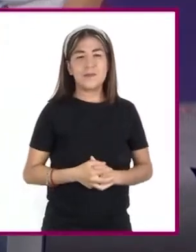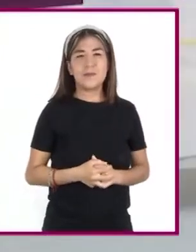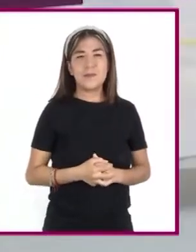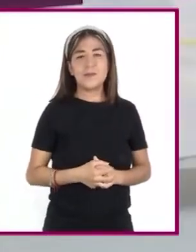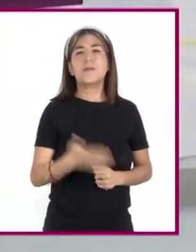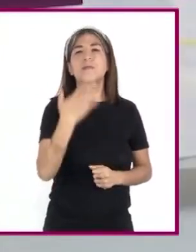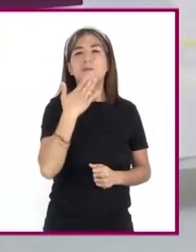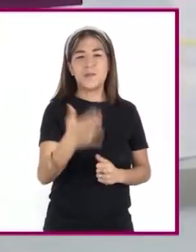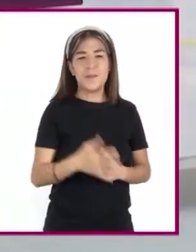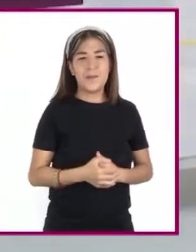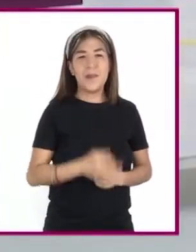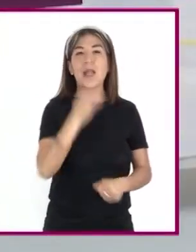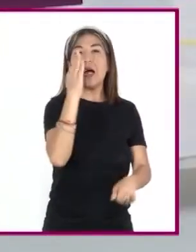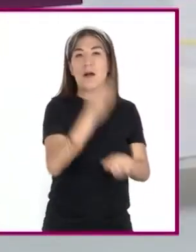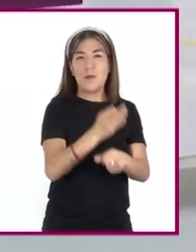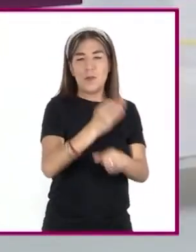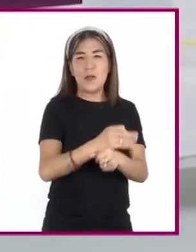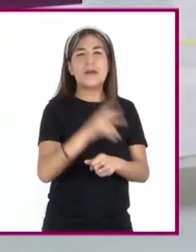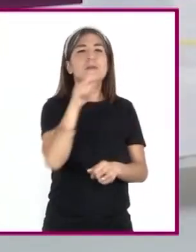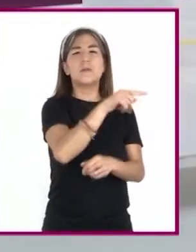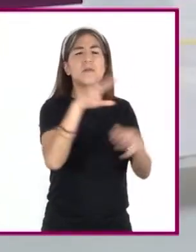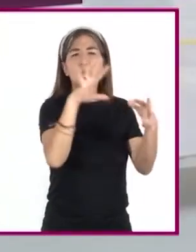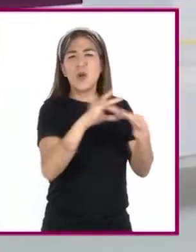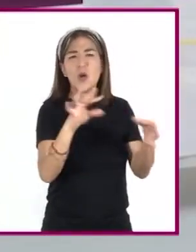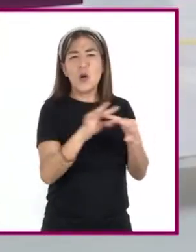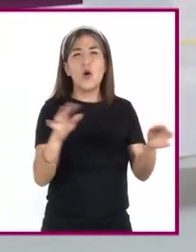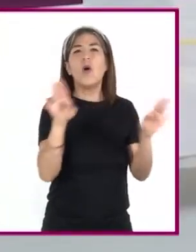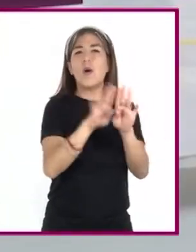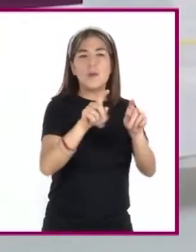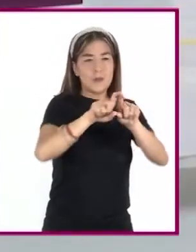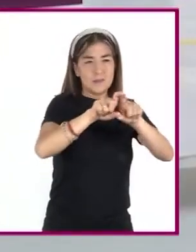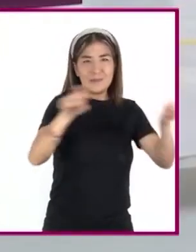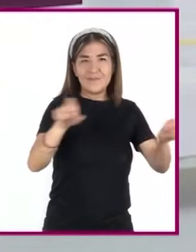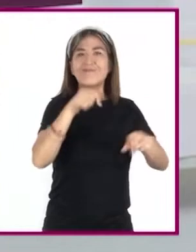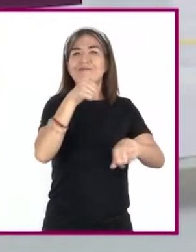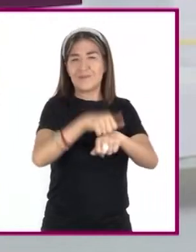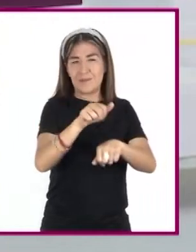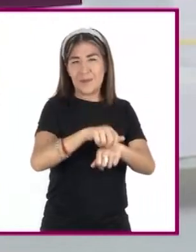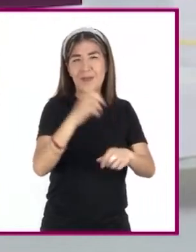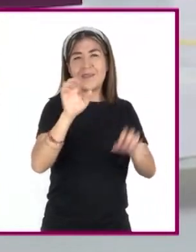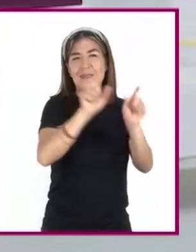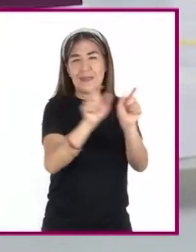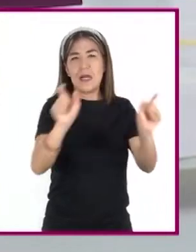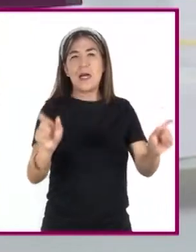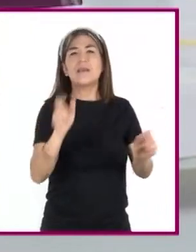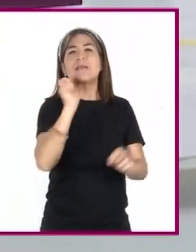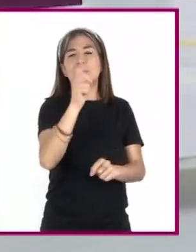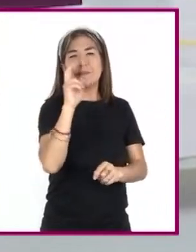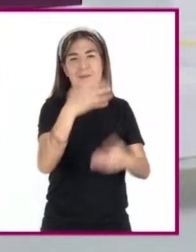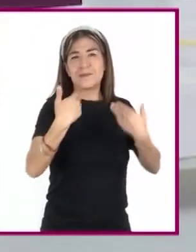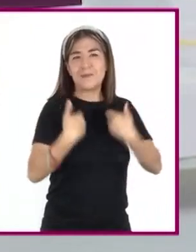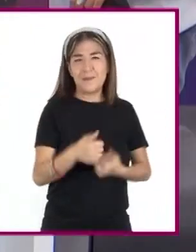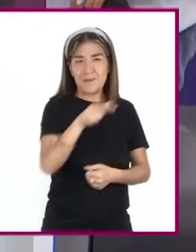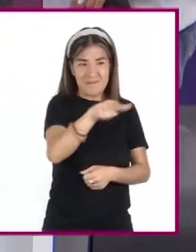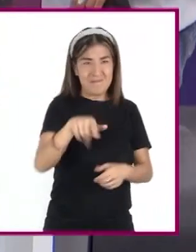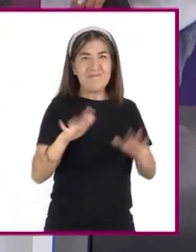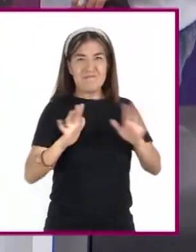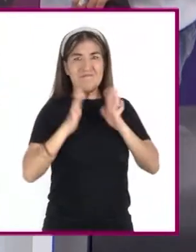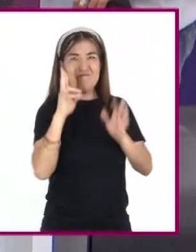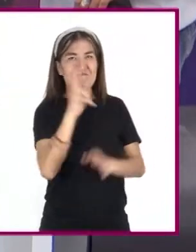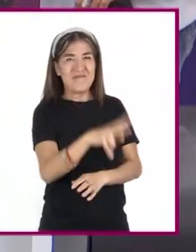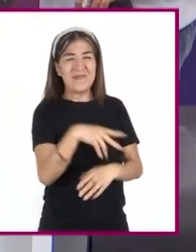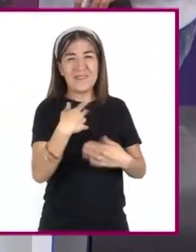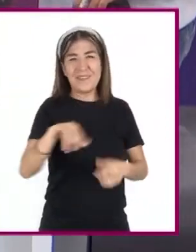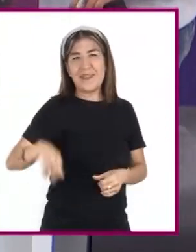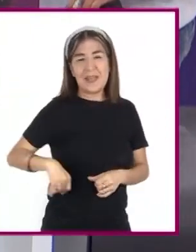Muy bien. Ahora vamos a explicar con modelos qué es lo que está sucediendo. ¿Les pareció sorprendente? Vamos con